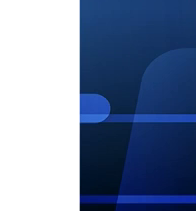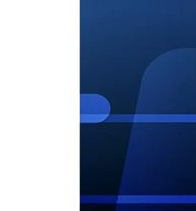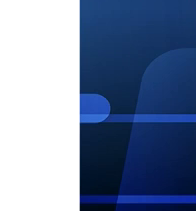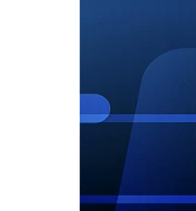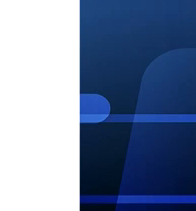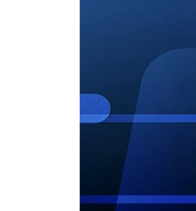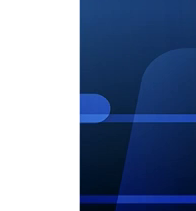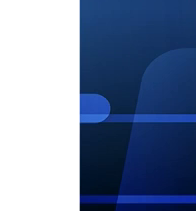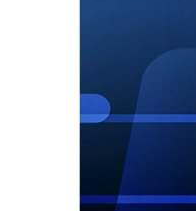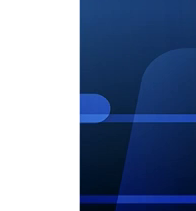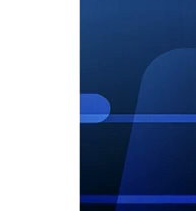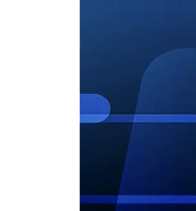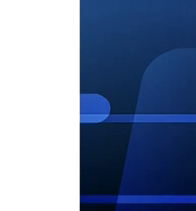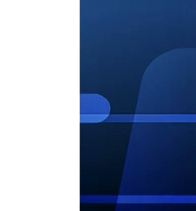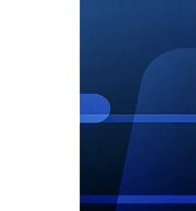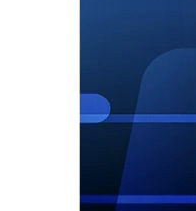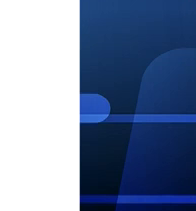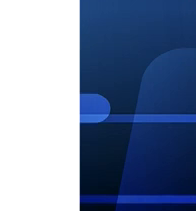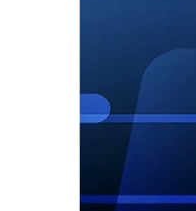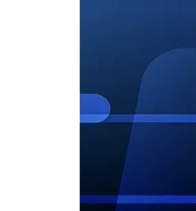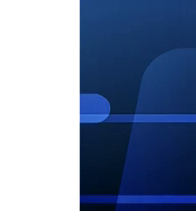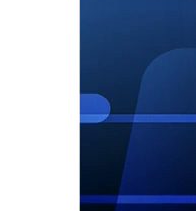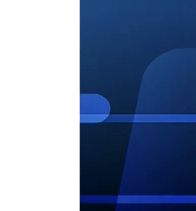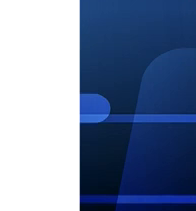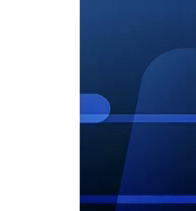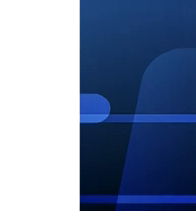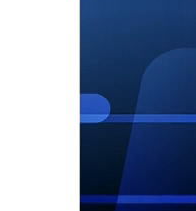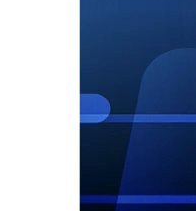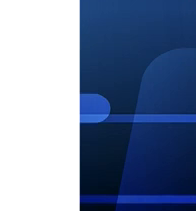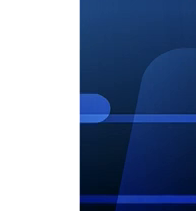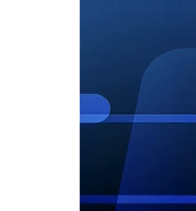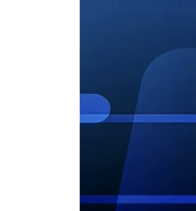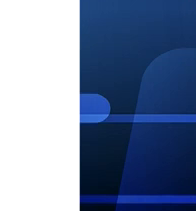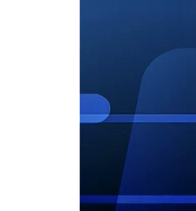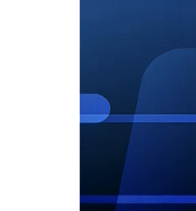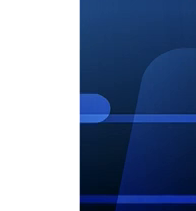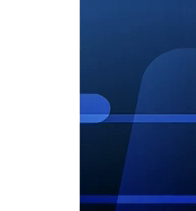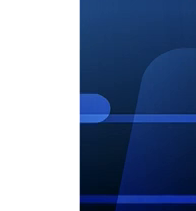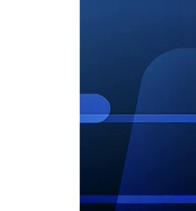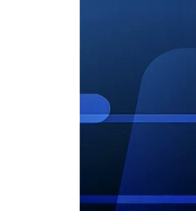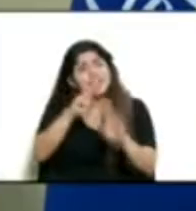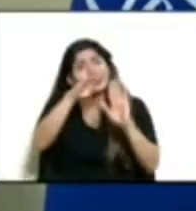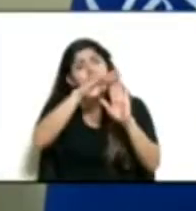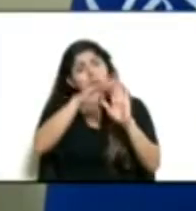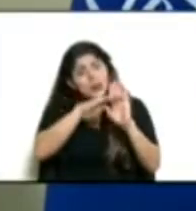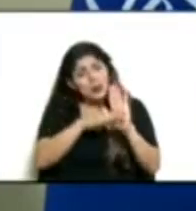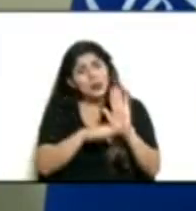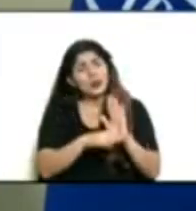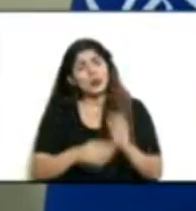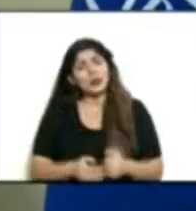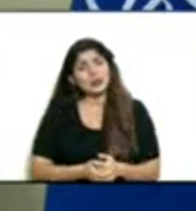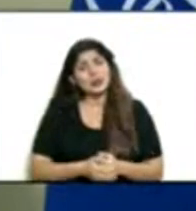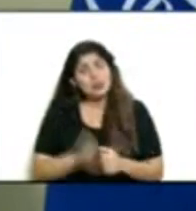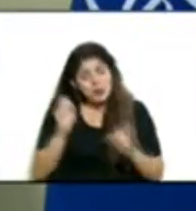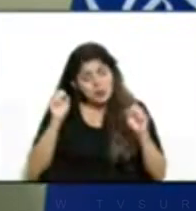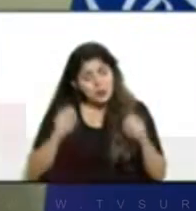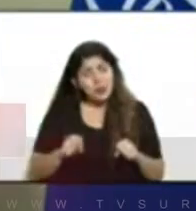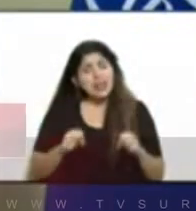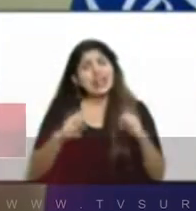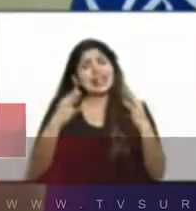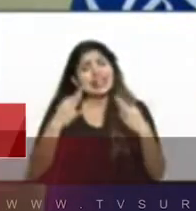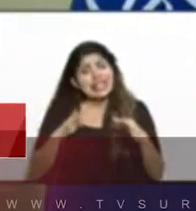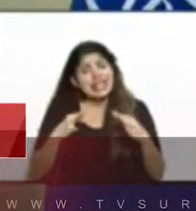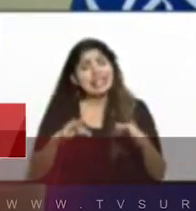en que los propietarios de bares podrán funcionar como sodas restaura antes o cafeterías tratar de